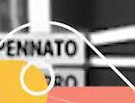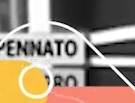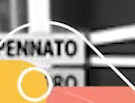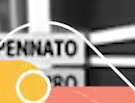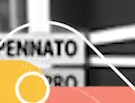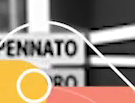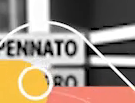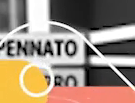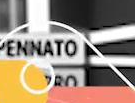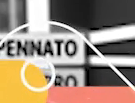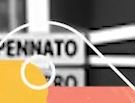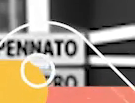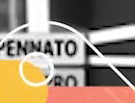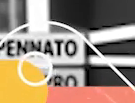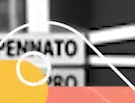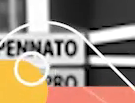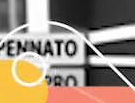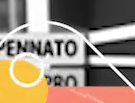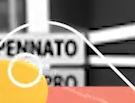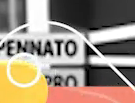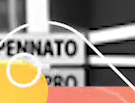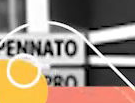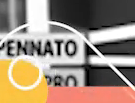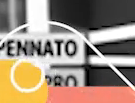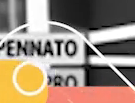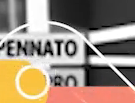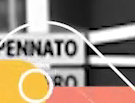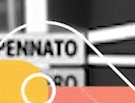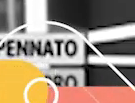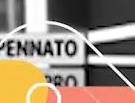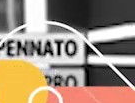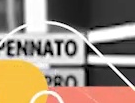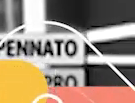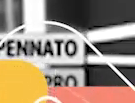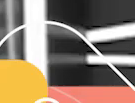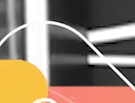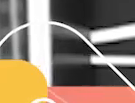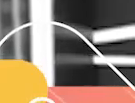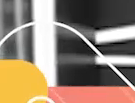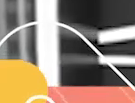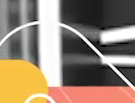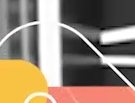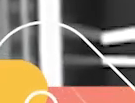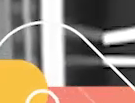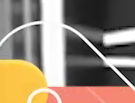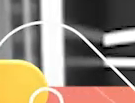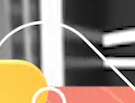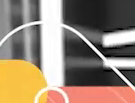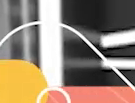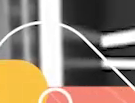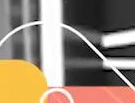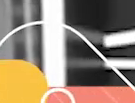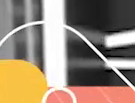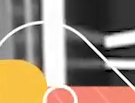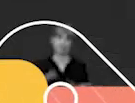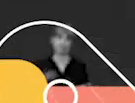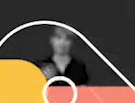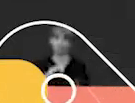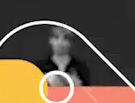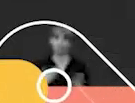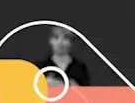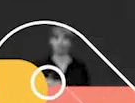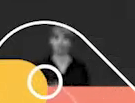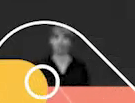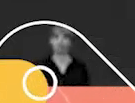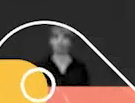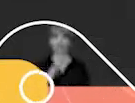ingresado, una ley donde muchas cosas se habían sacado de la ley porque perfectamente podían ser tratadas en ordinarias más